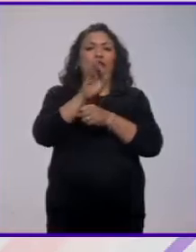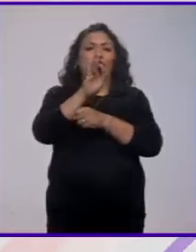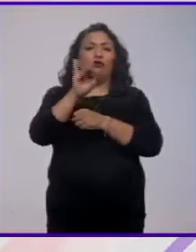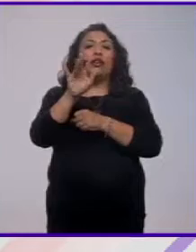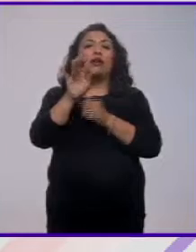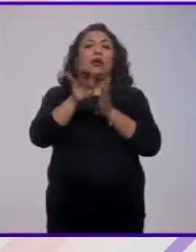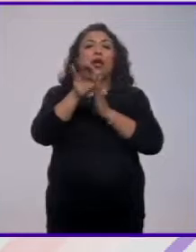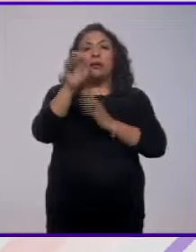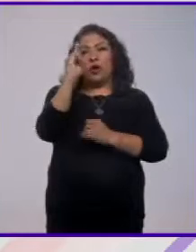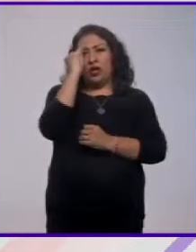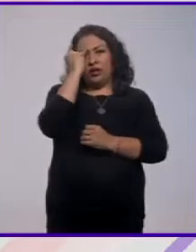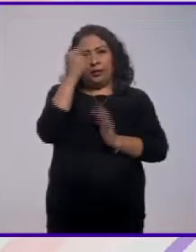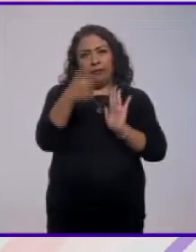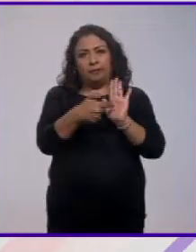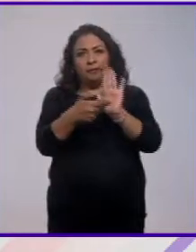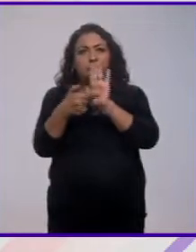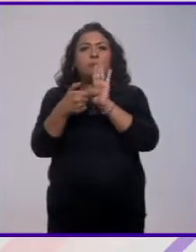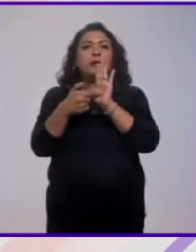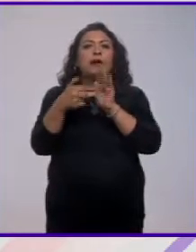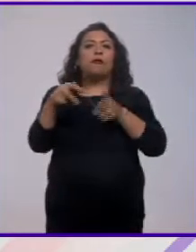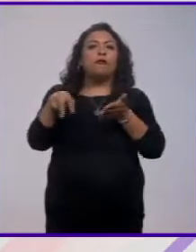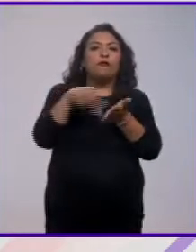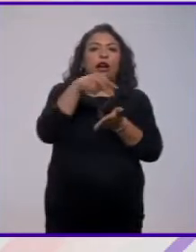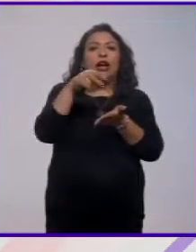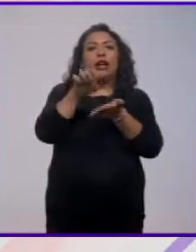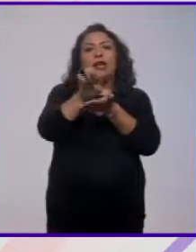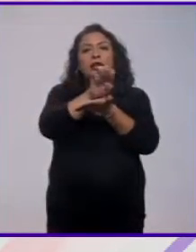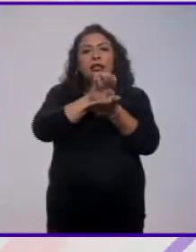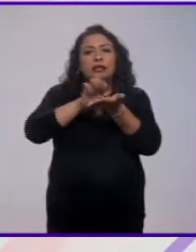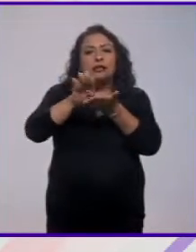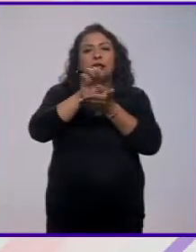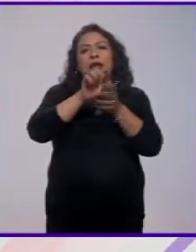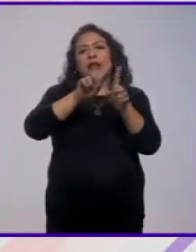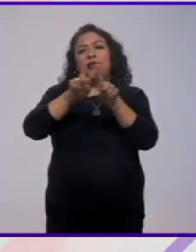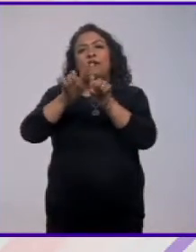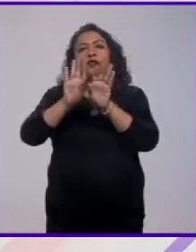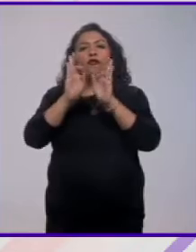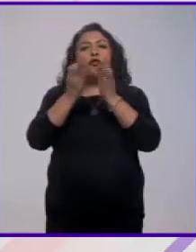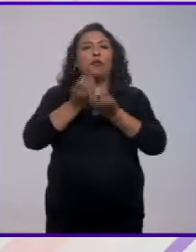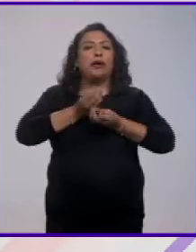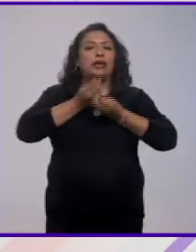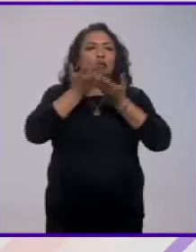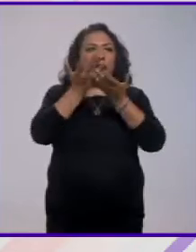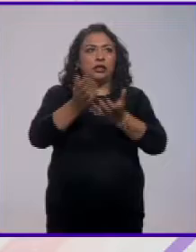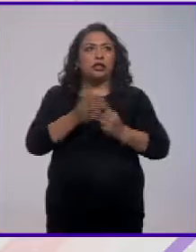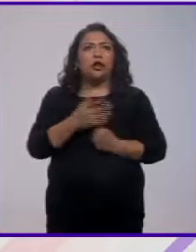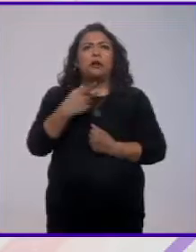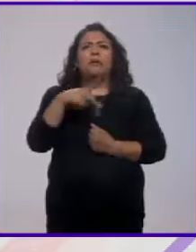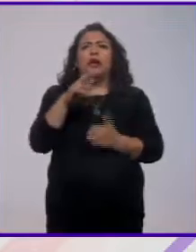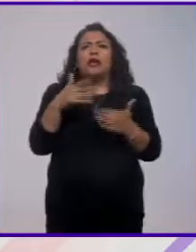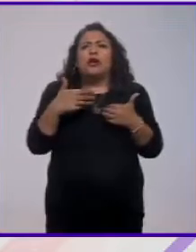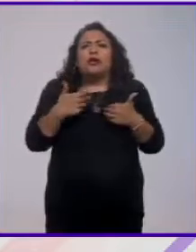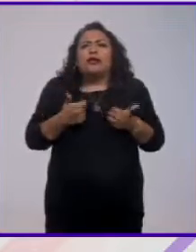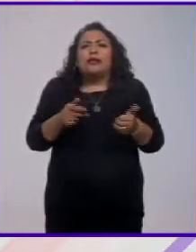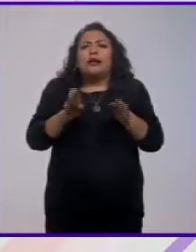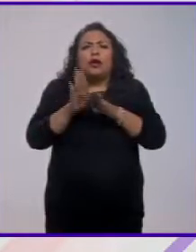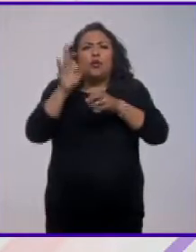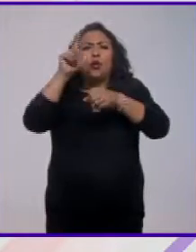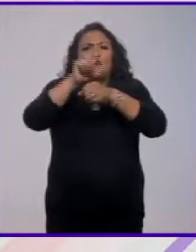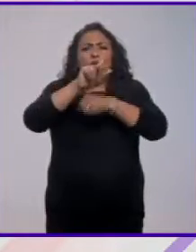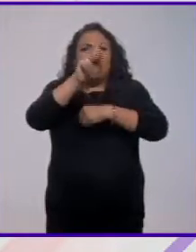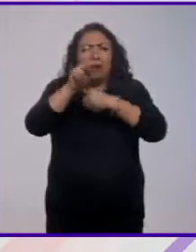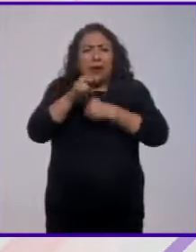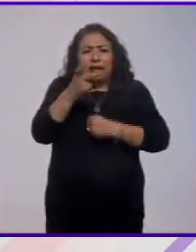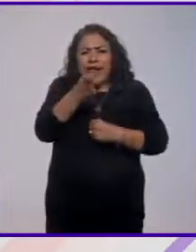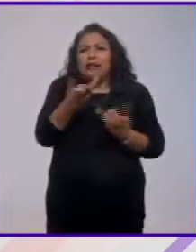que ofrece una muestra de sus danzas, sus escenarios y otras expresiones. Pero, ¿cómo comprender la cultura de una nación